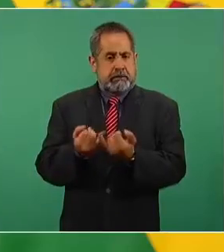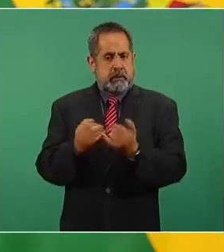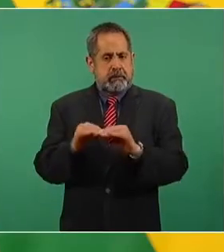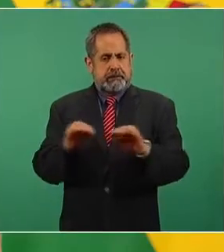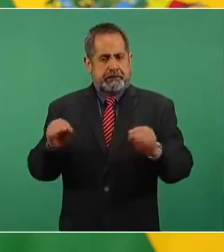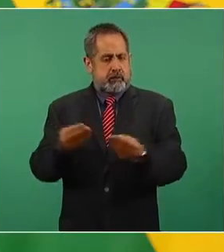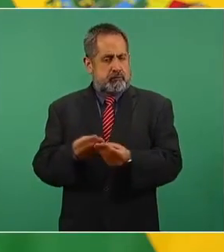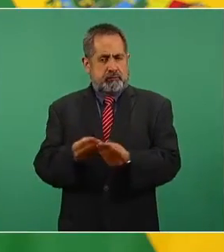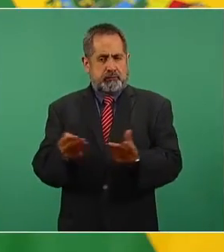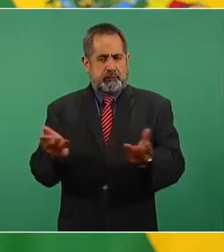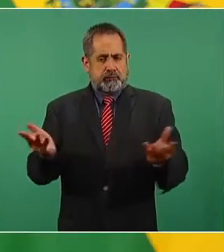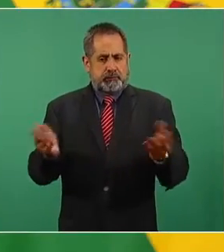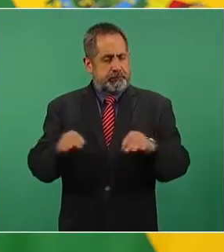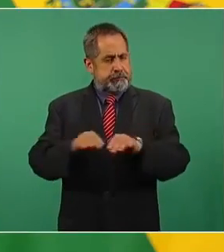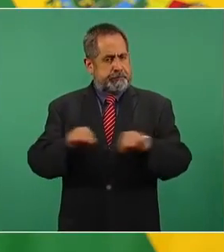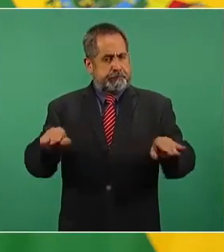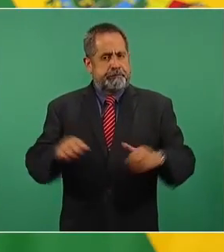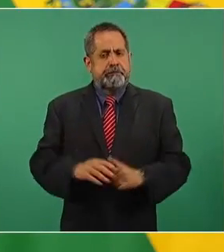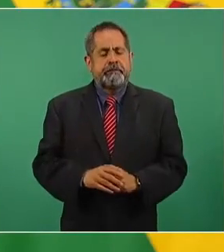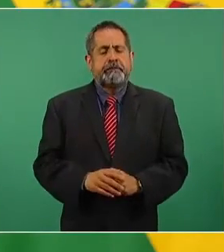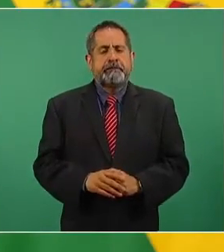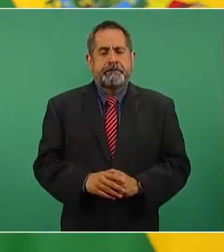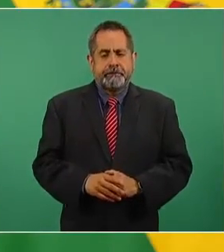la riqueza,